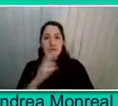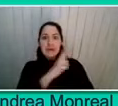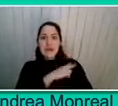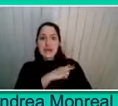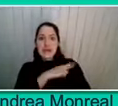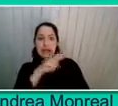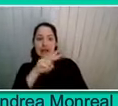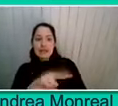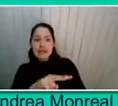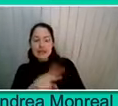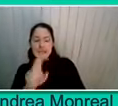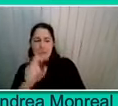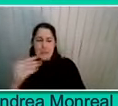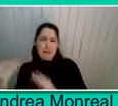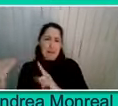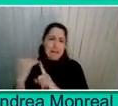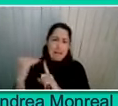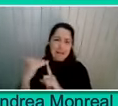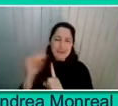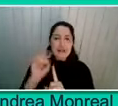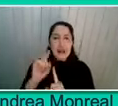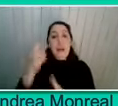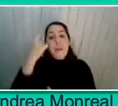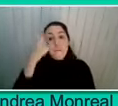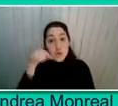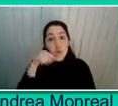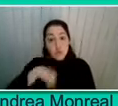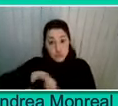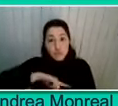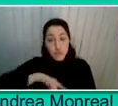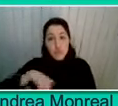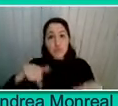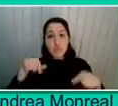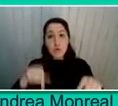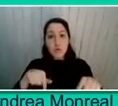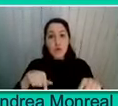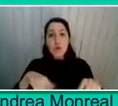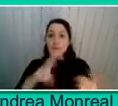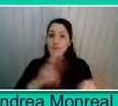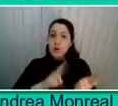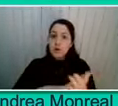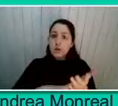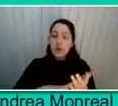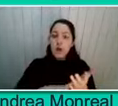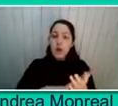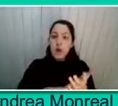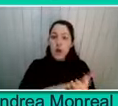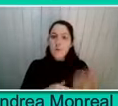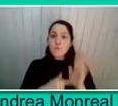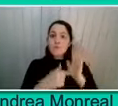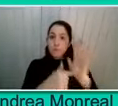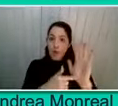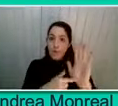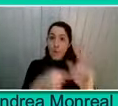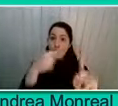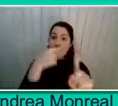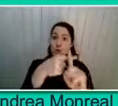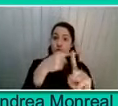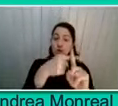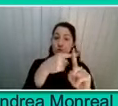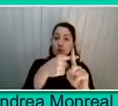diagnosticó los casos positivos de los reos que se trasladaron desde Santiago a